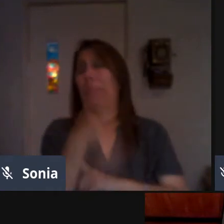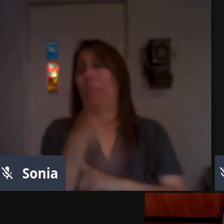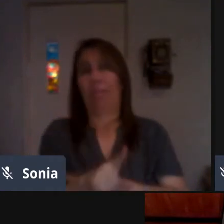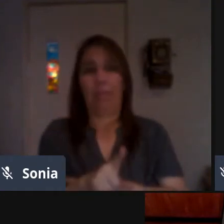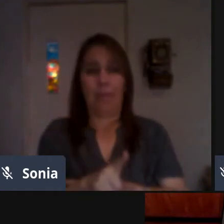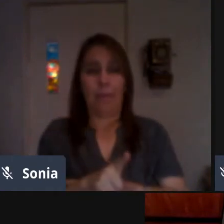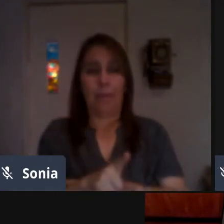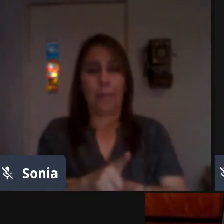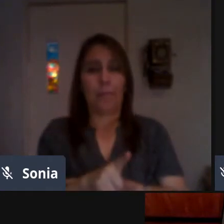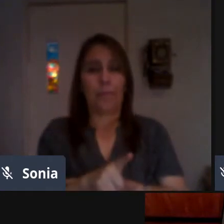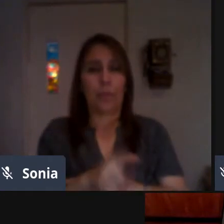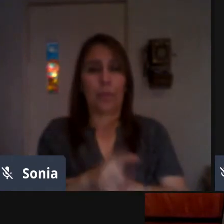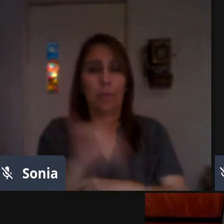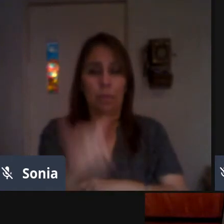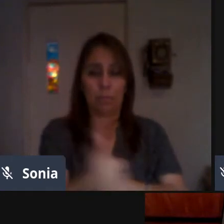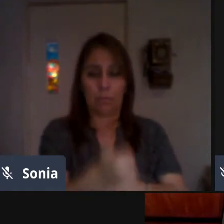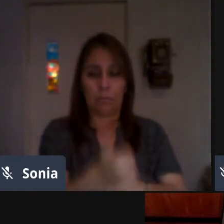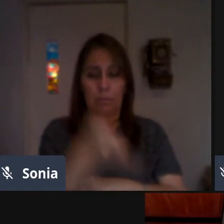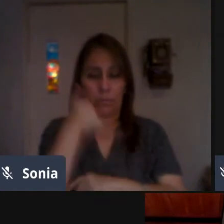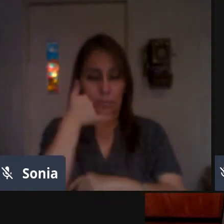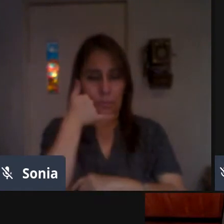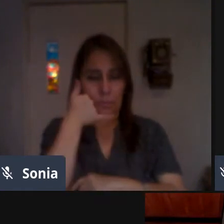totalmente indiferente